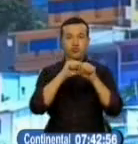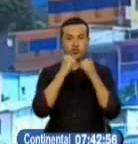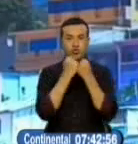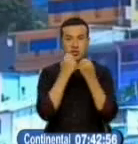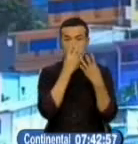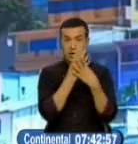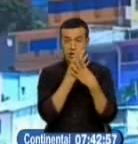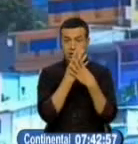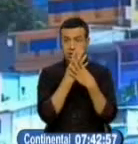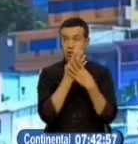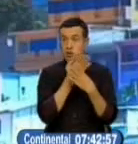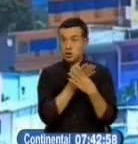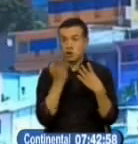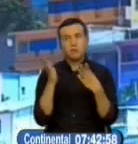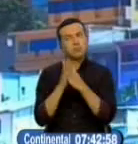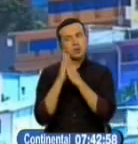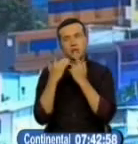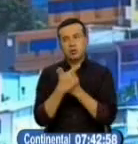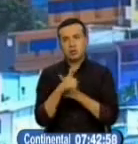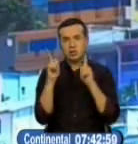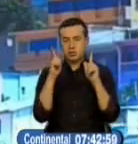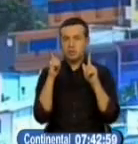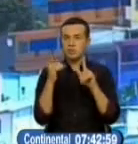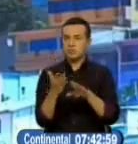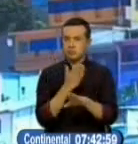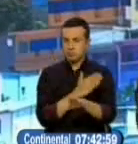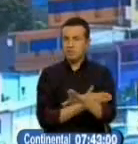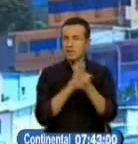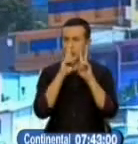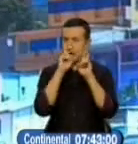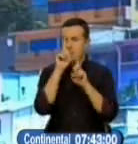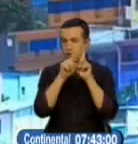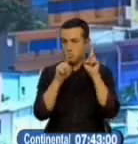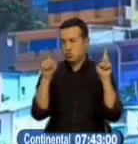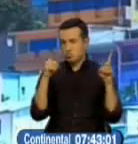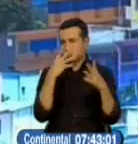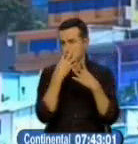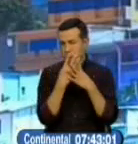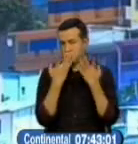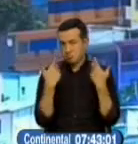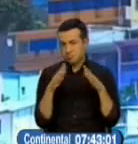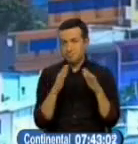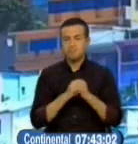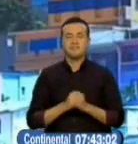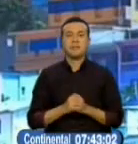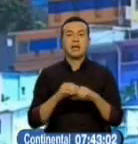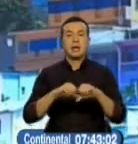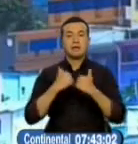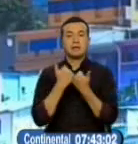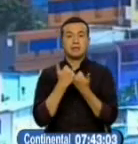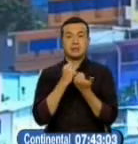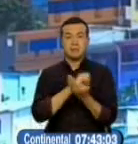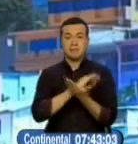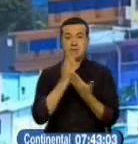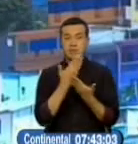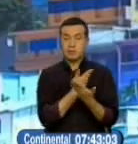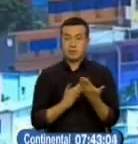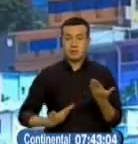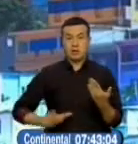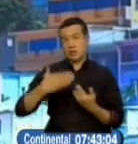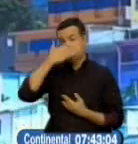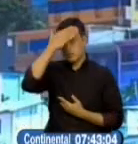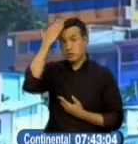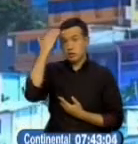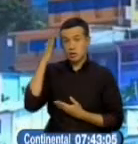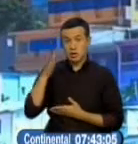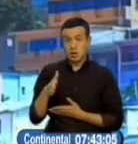e indígenas apresados en acontecimientos recientes de diversa índole. De su parte, el titular del Legislativo, José Serrano, explicó que